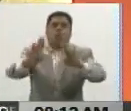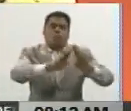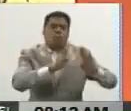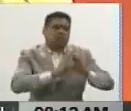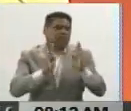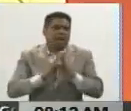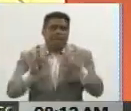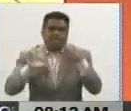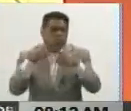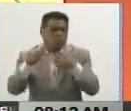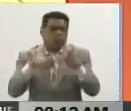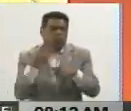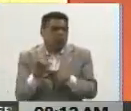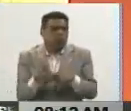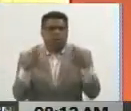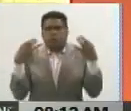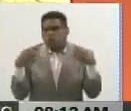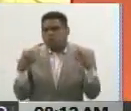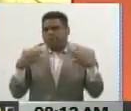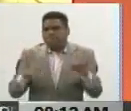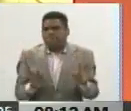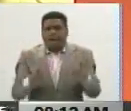productora que tiene su ganado,